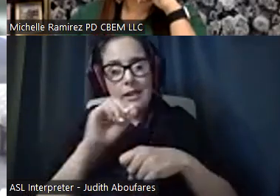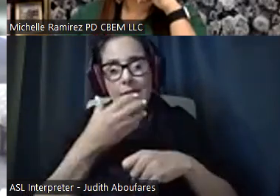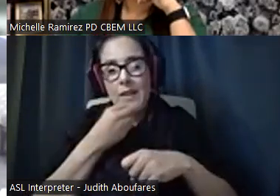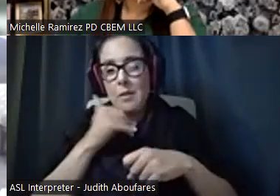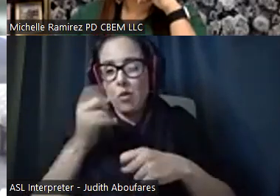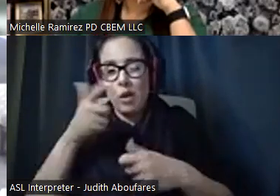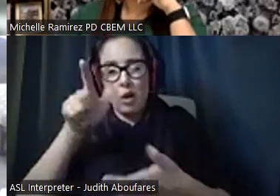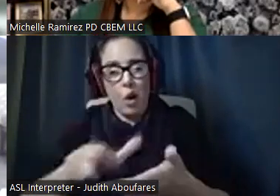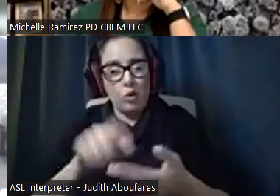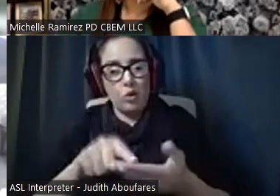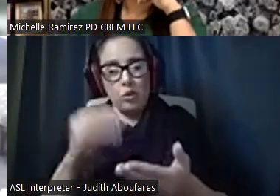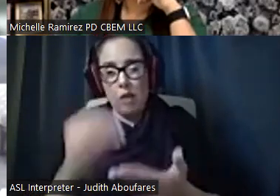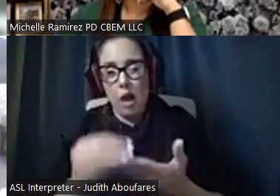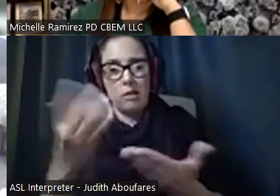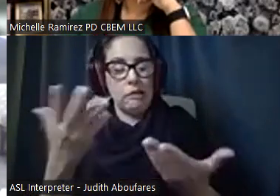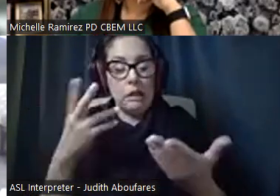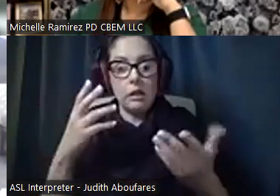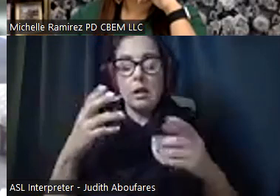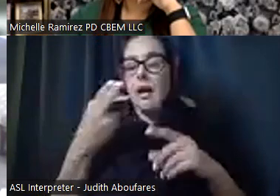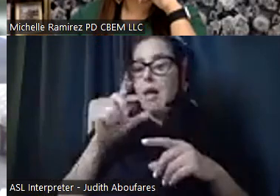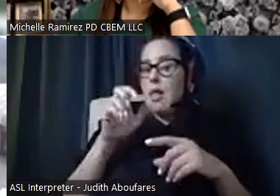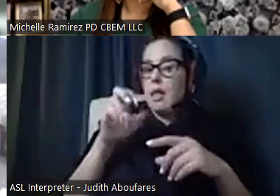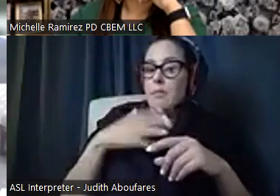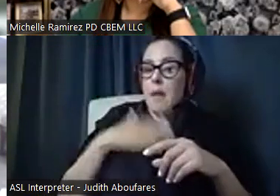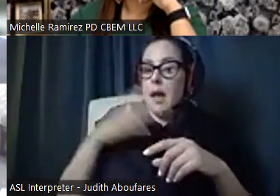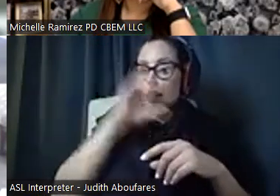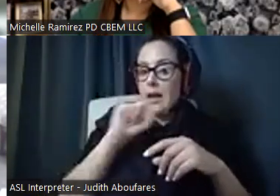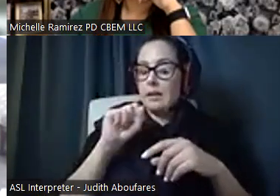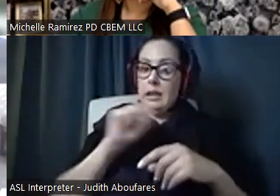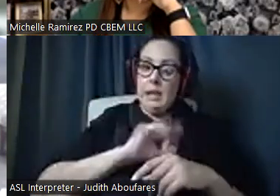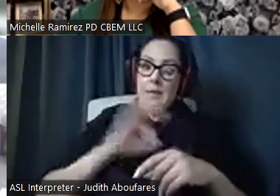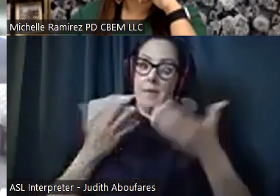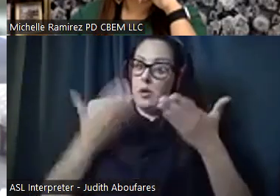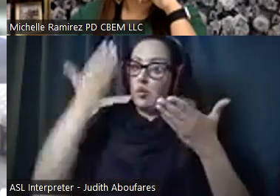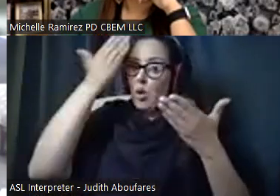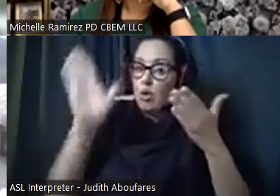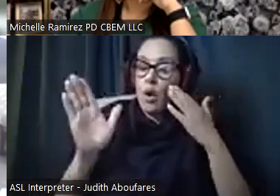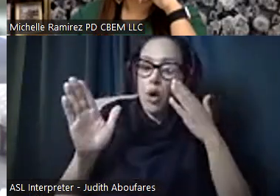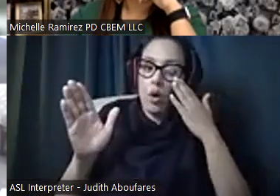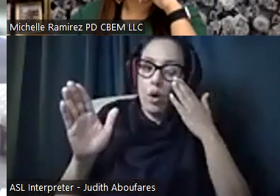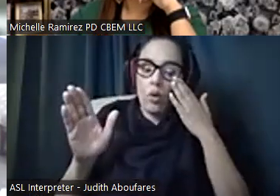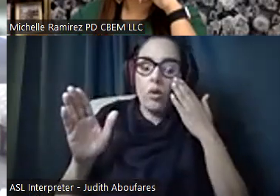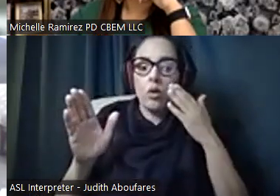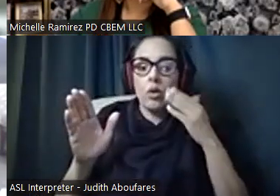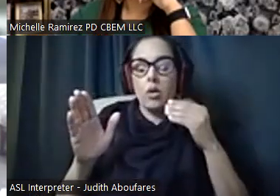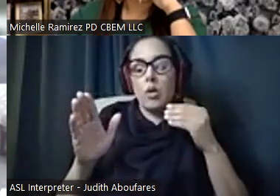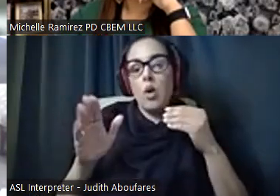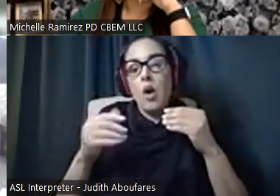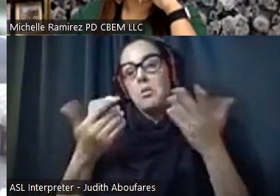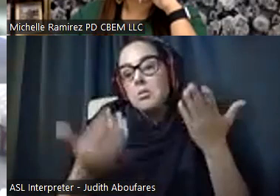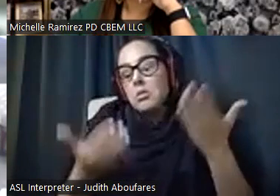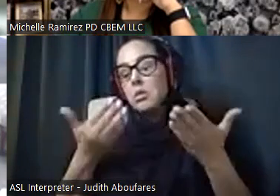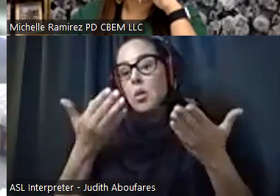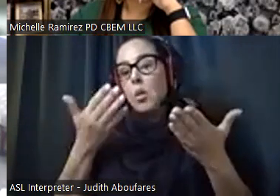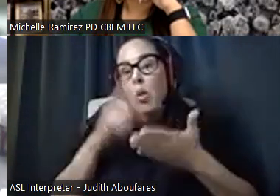que ofrecen servicios en inglés, español y en vietnamés y otras recomendaciones de español y vietnamés. Puede ser que el personal no sepa y